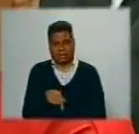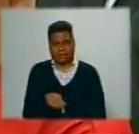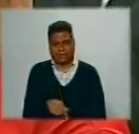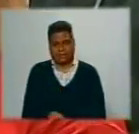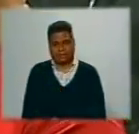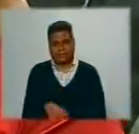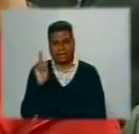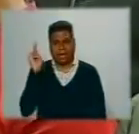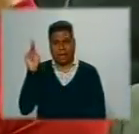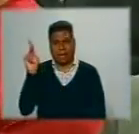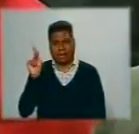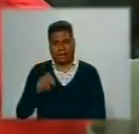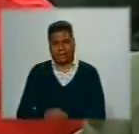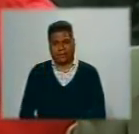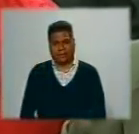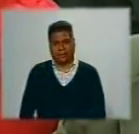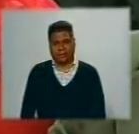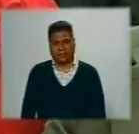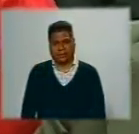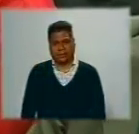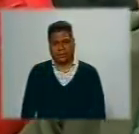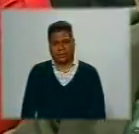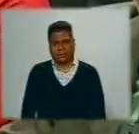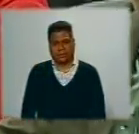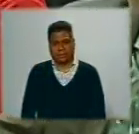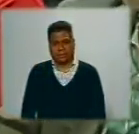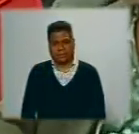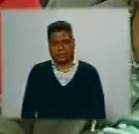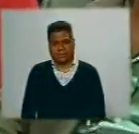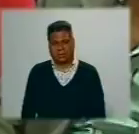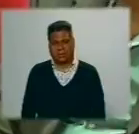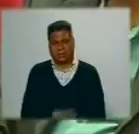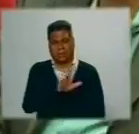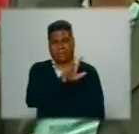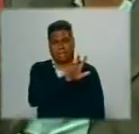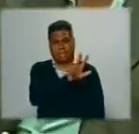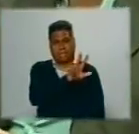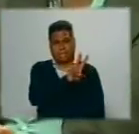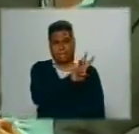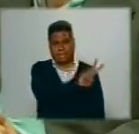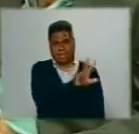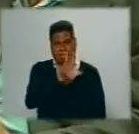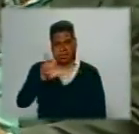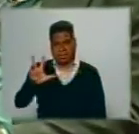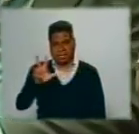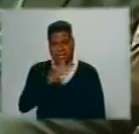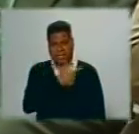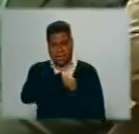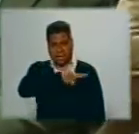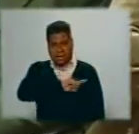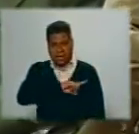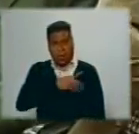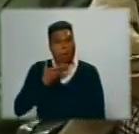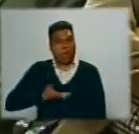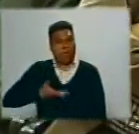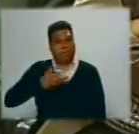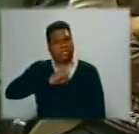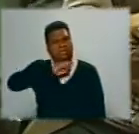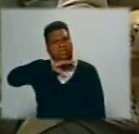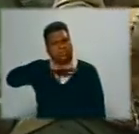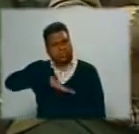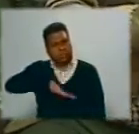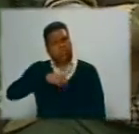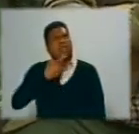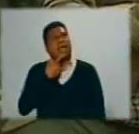el 23 de enero, una fecha tan importante para nuestra historia, esta Asamblea